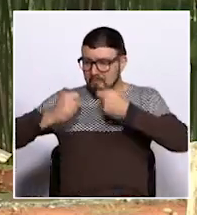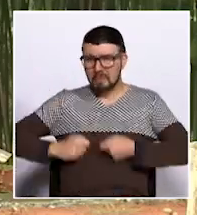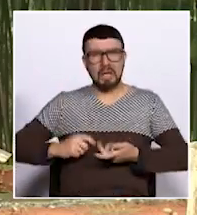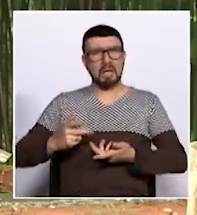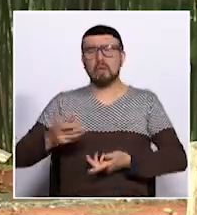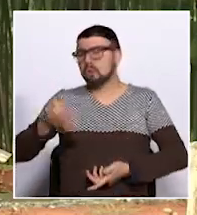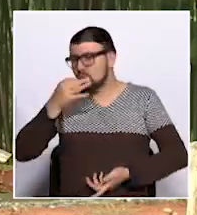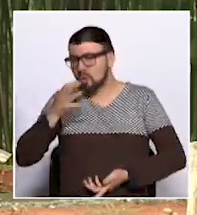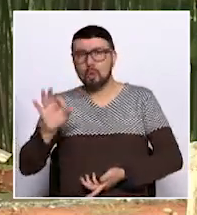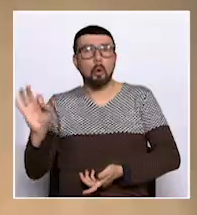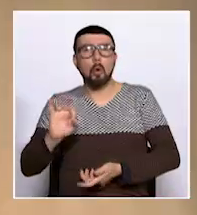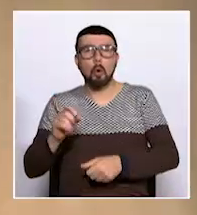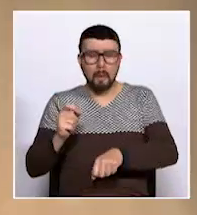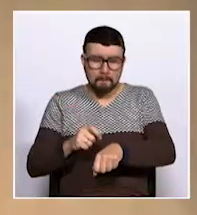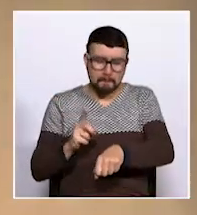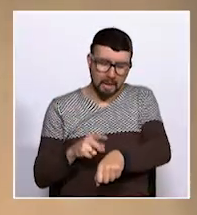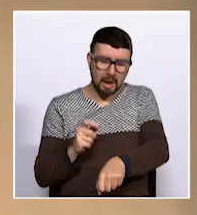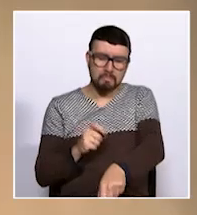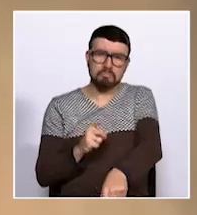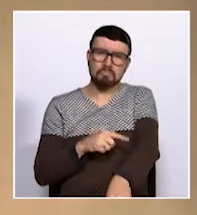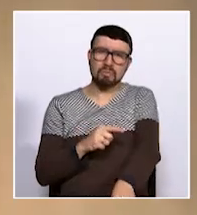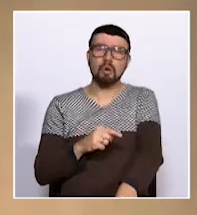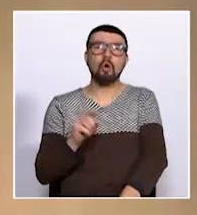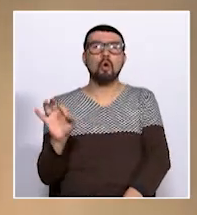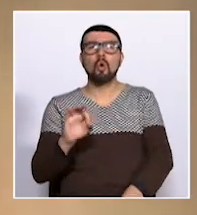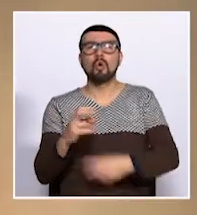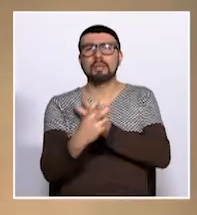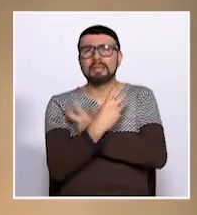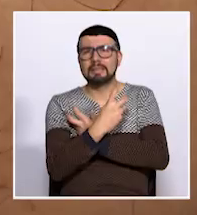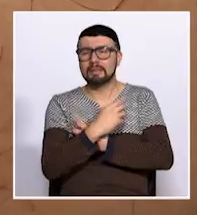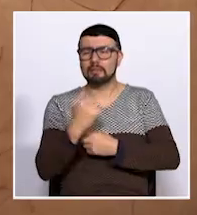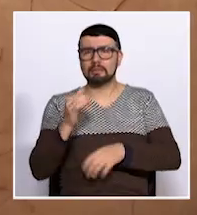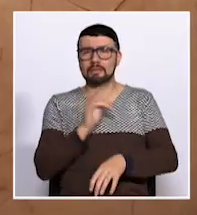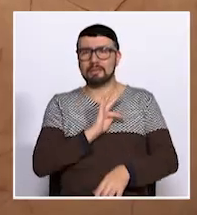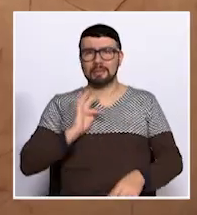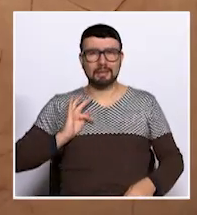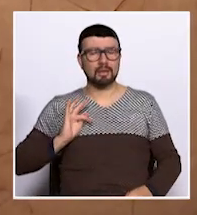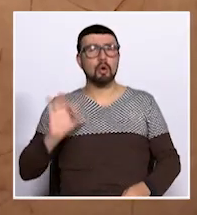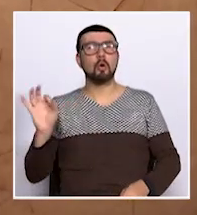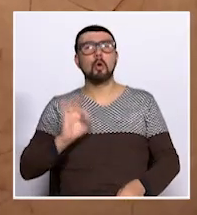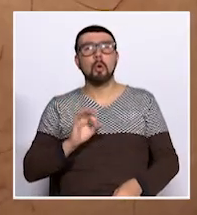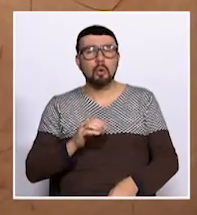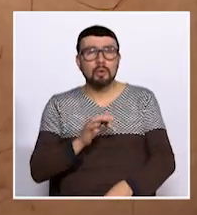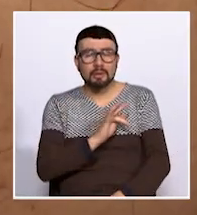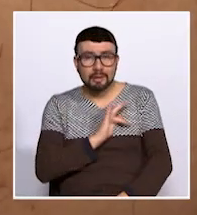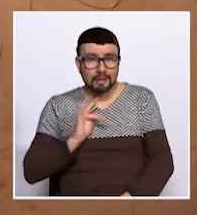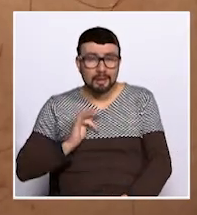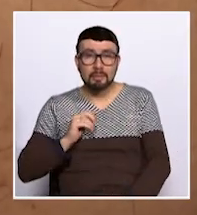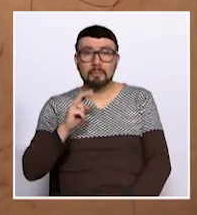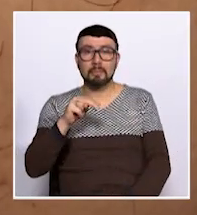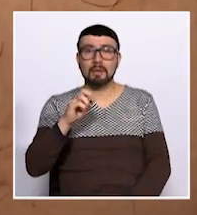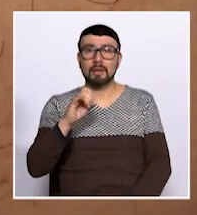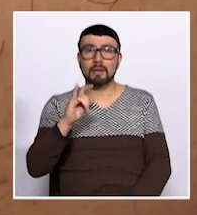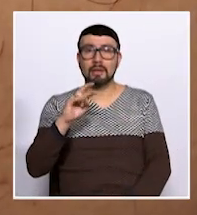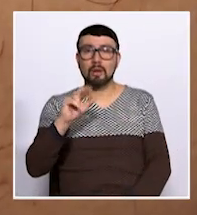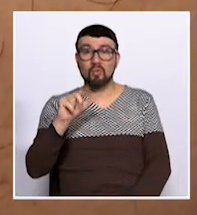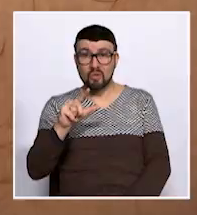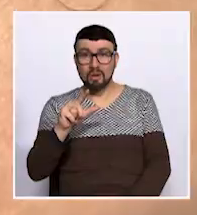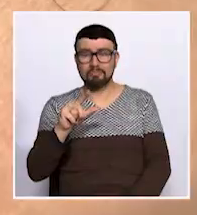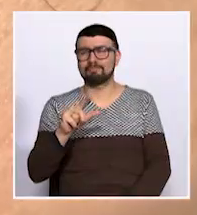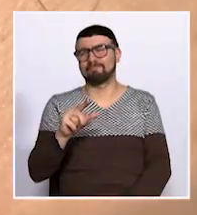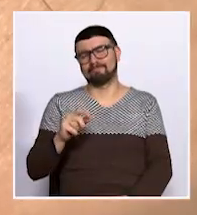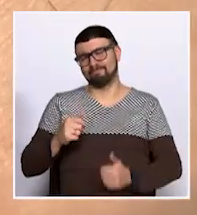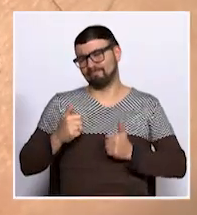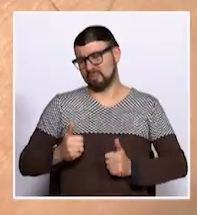la acupuntura, la osteopatía, la terapia neural, pueda mejorar o ser más favorable la respuesta